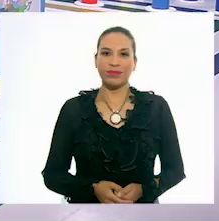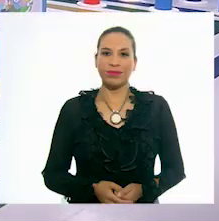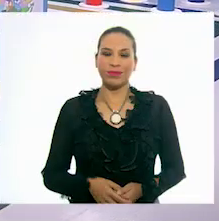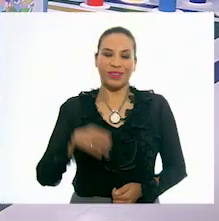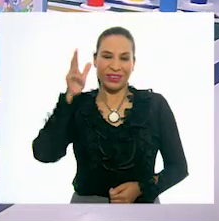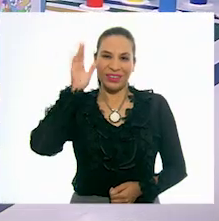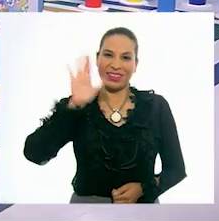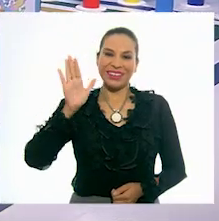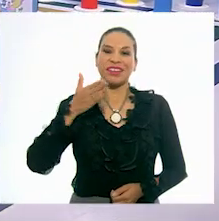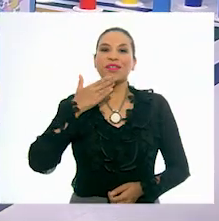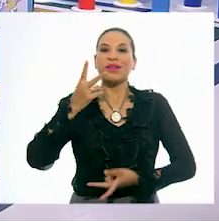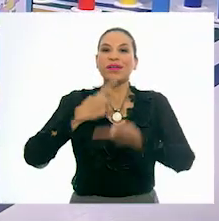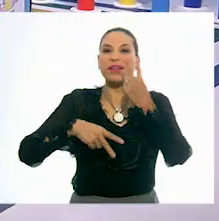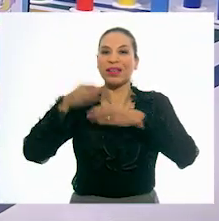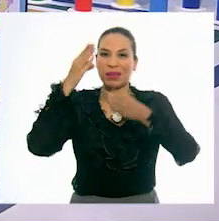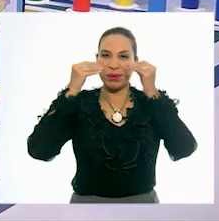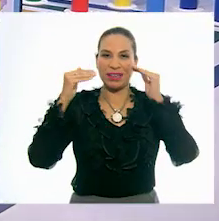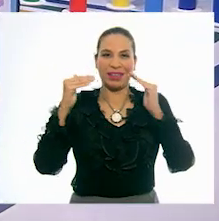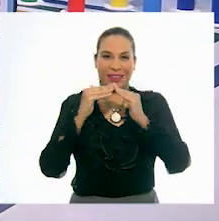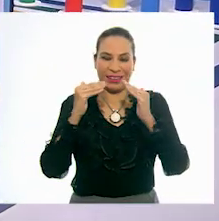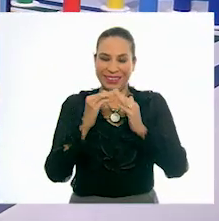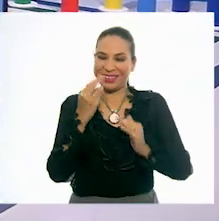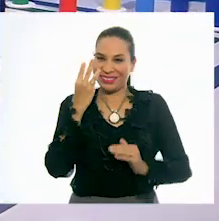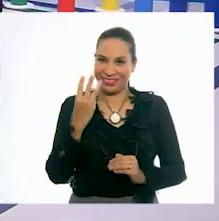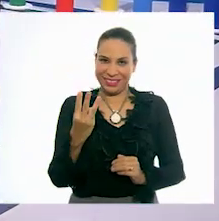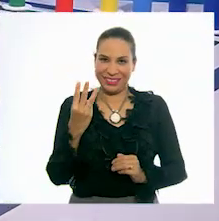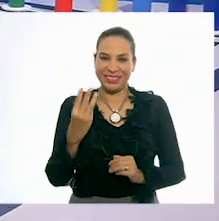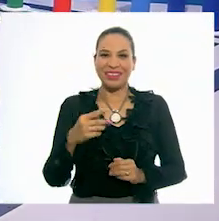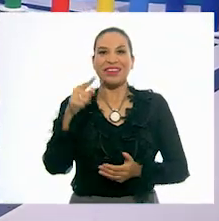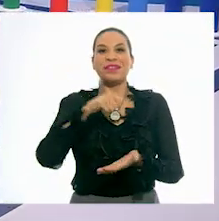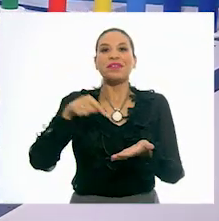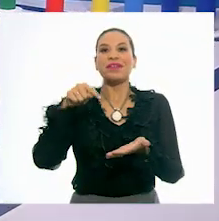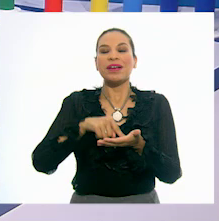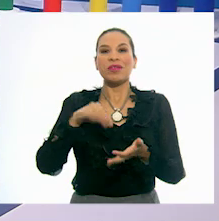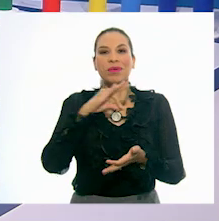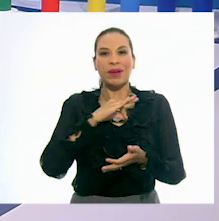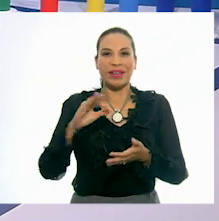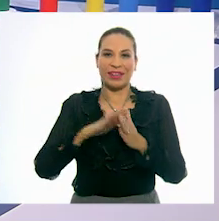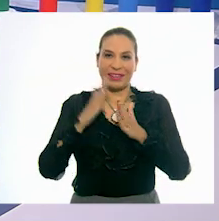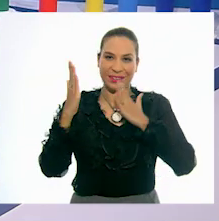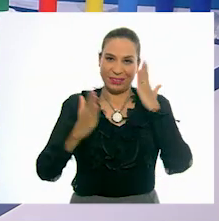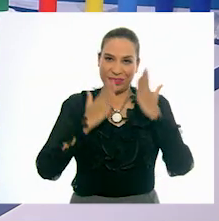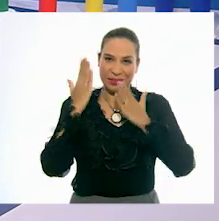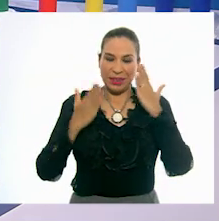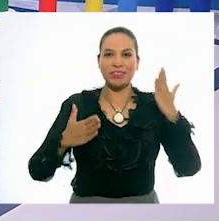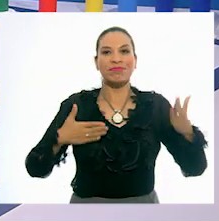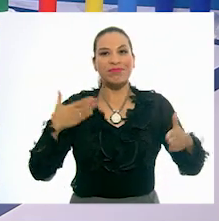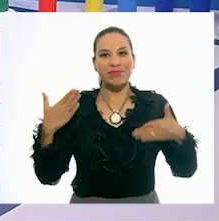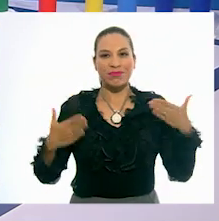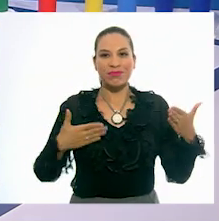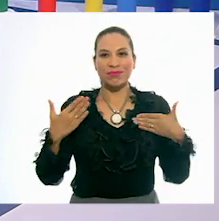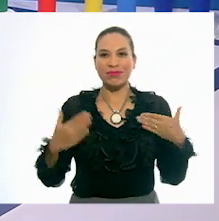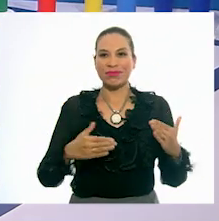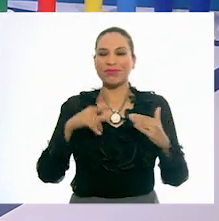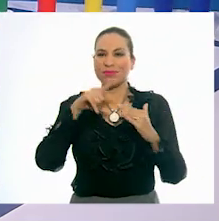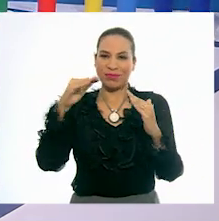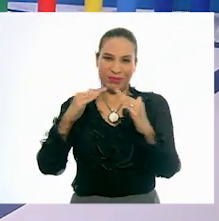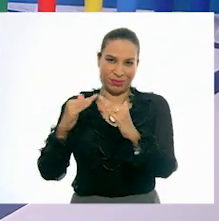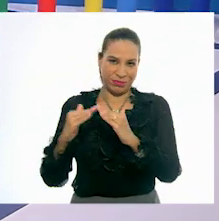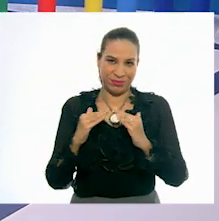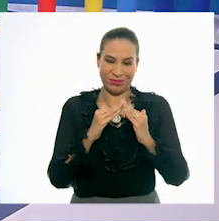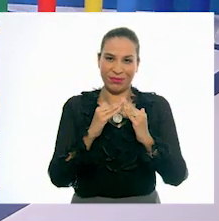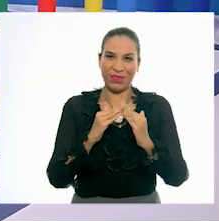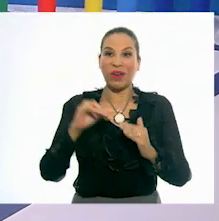Hola, hola. Bienvenidos a Aprende en Casa 3, un espacio en el que vamos a poder estudiar y divertirnos desde nuestros